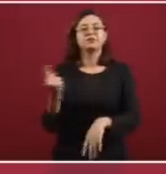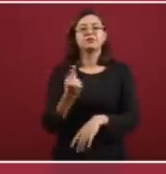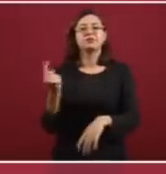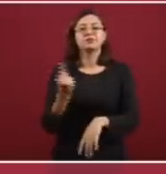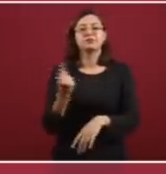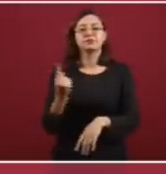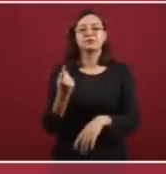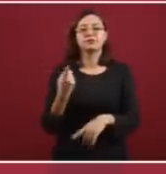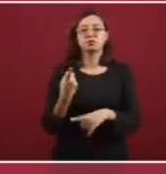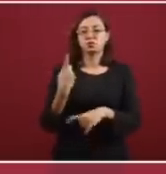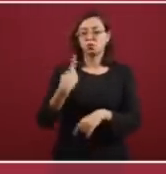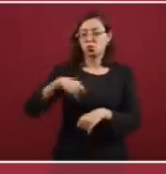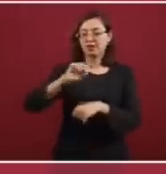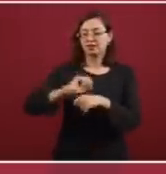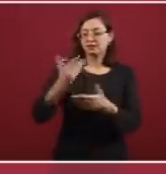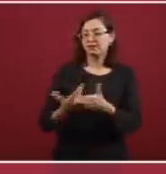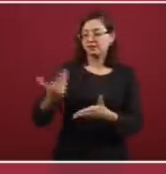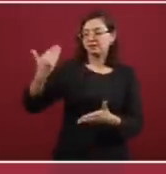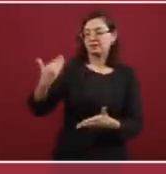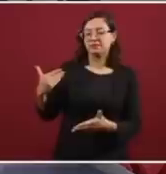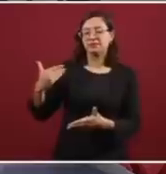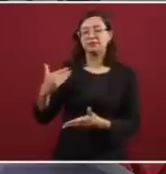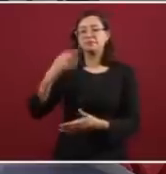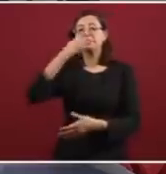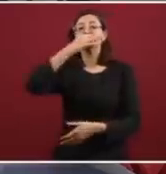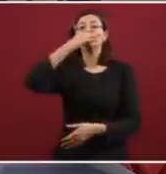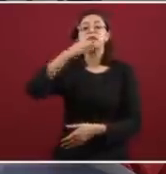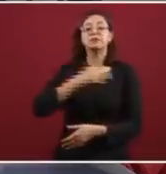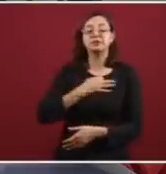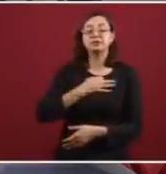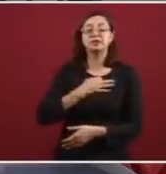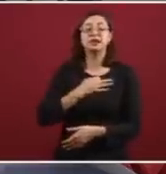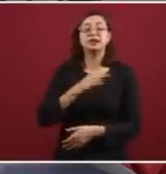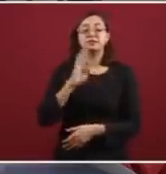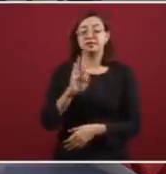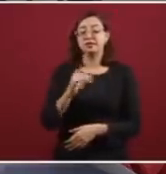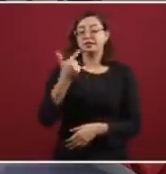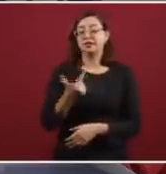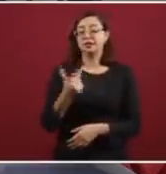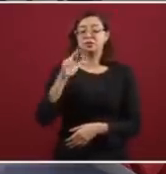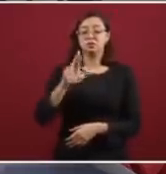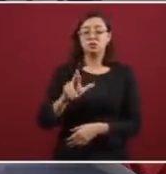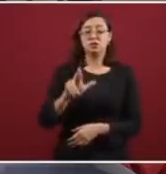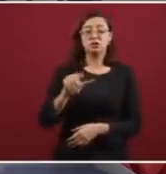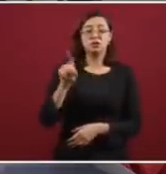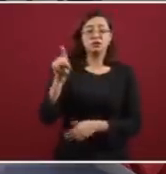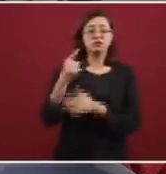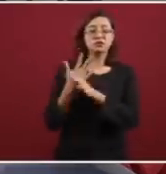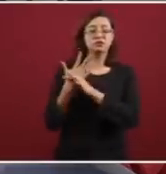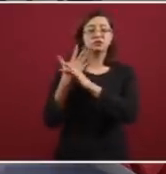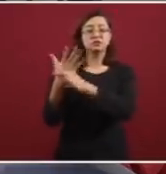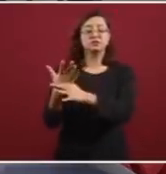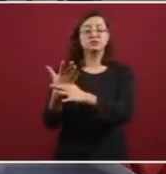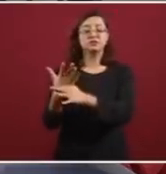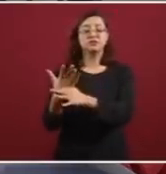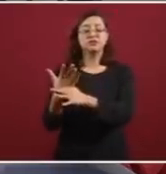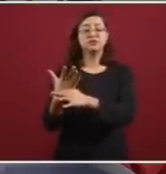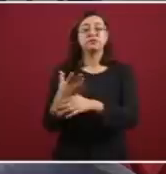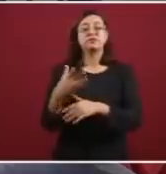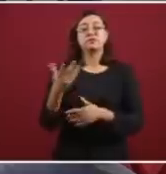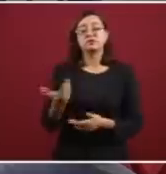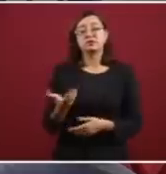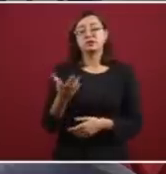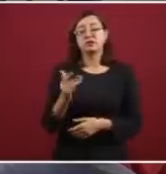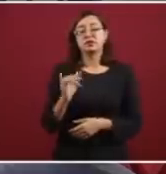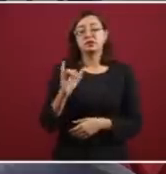la semana pasada me informaron de la Fiscalía General que van a entregar al instituto para devolverle al